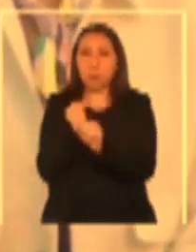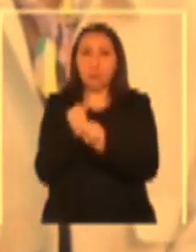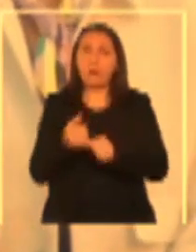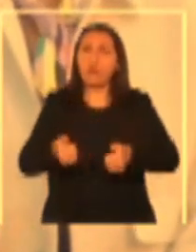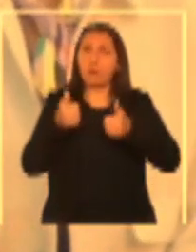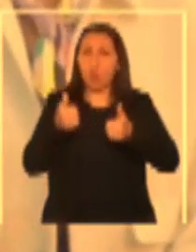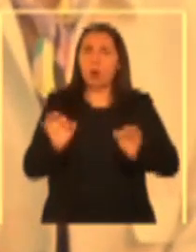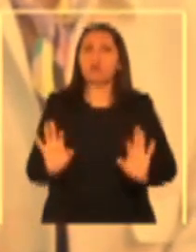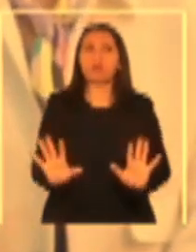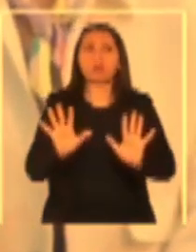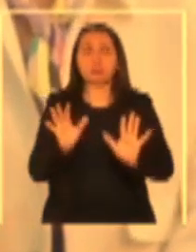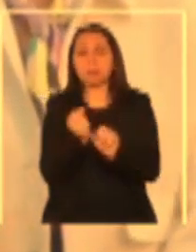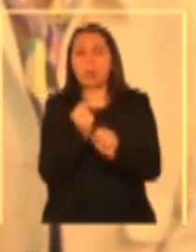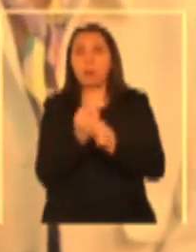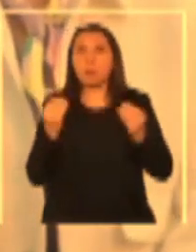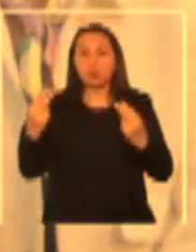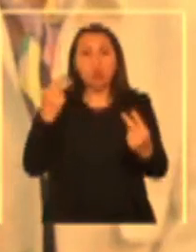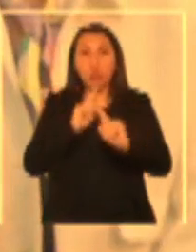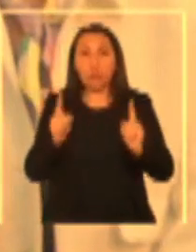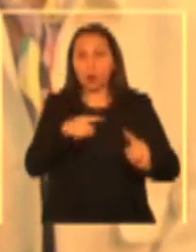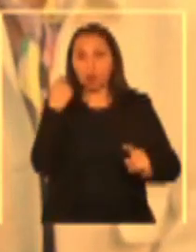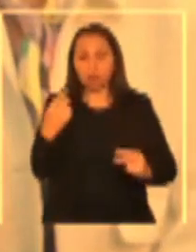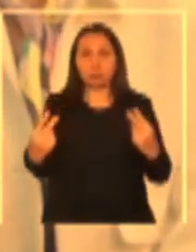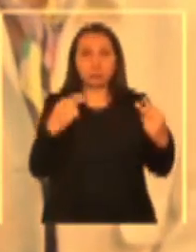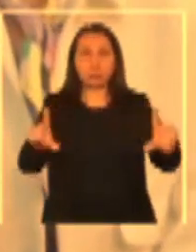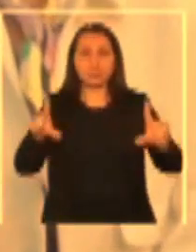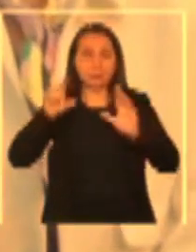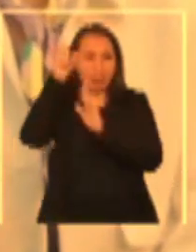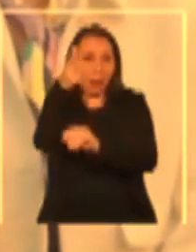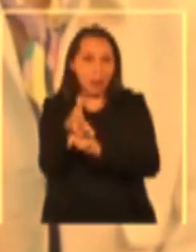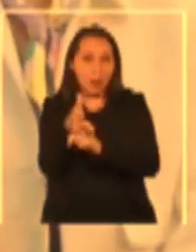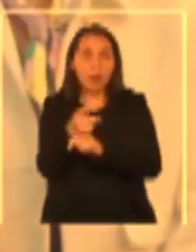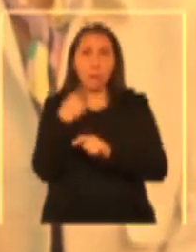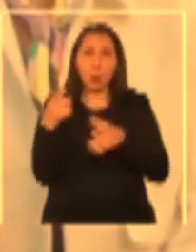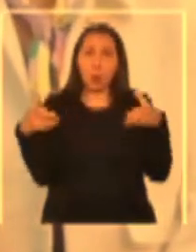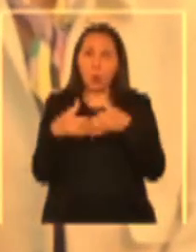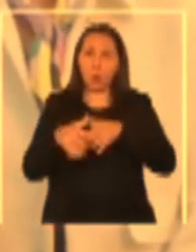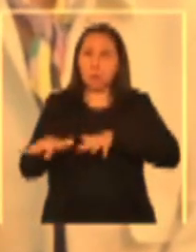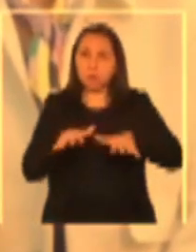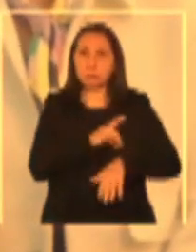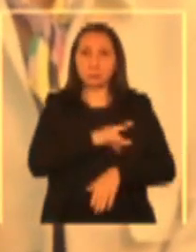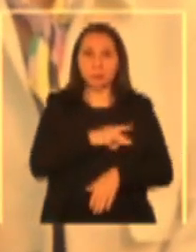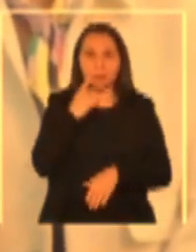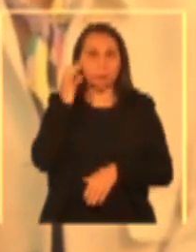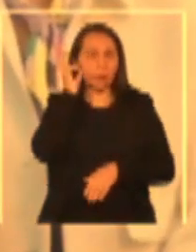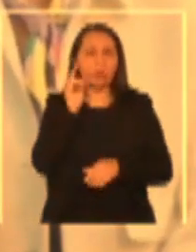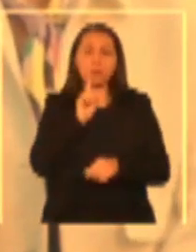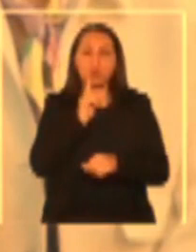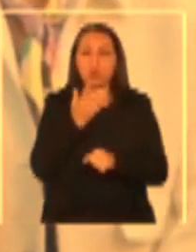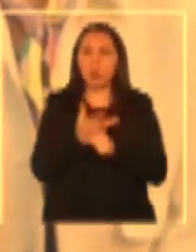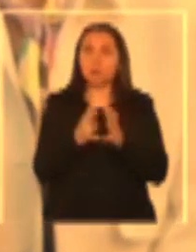fuera el éxito que ha sido. Acá hay mucho trabajo que no se ve, nos toca a nosotros estar frente a las cámaras, pero hubo un equipo que se la jugó, chilenos y chilenas que